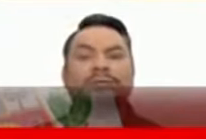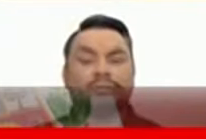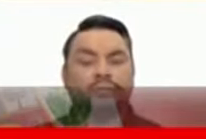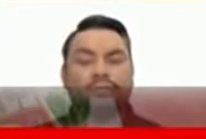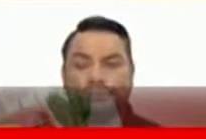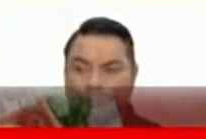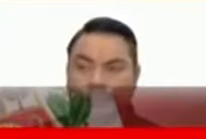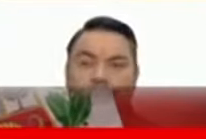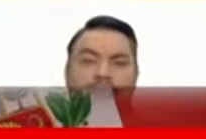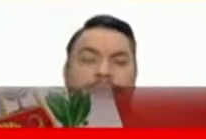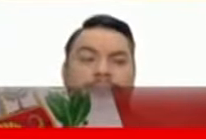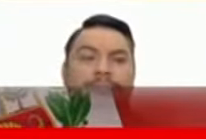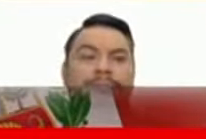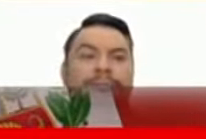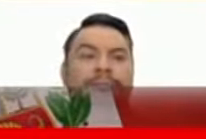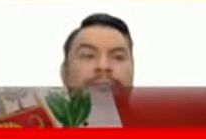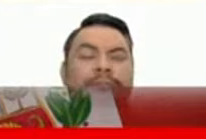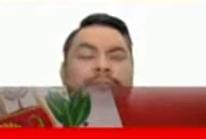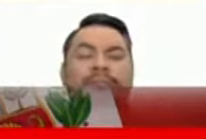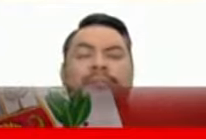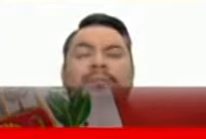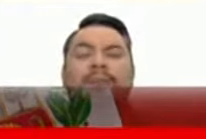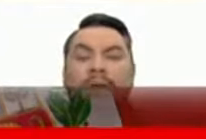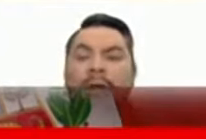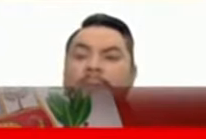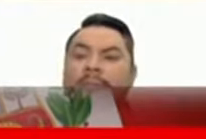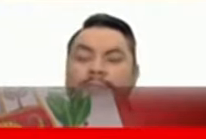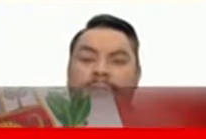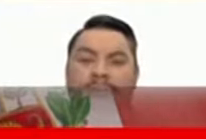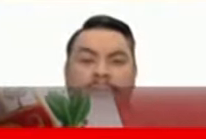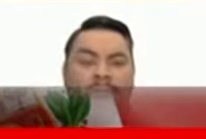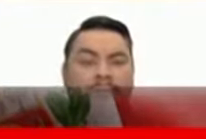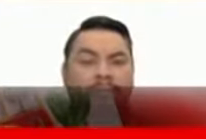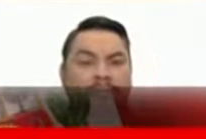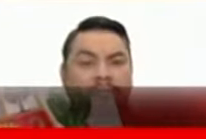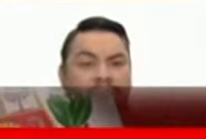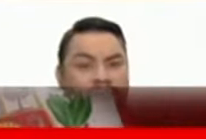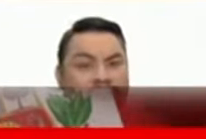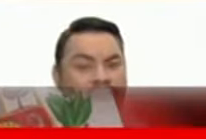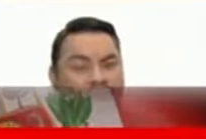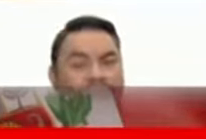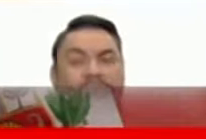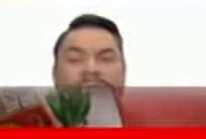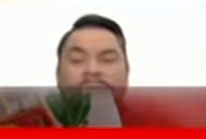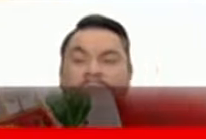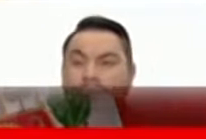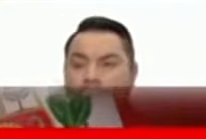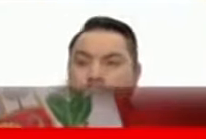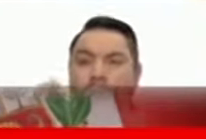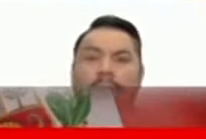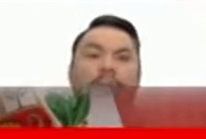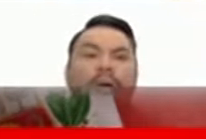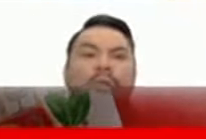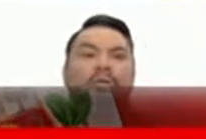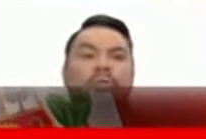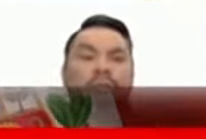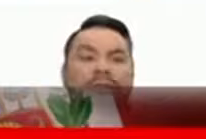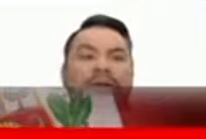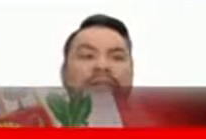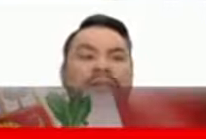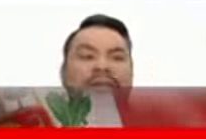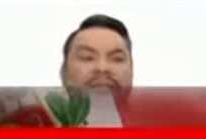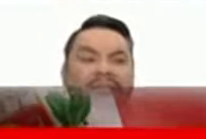León Champén. Y el Ministerio de Vivienda, Construcción y Saneamiento, el señor Durich